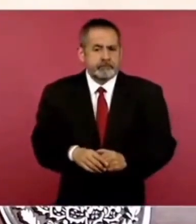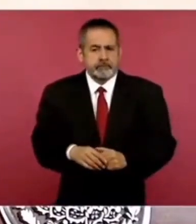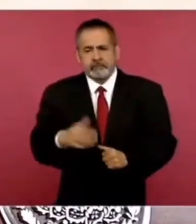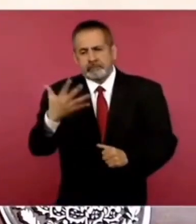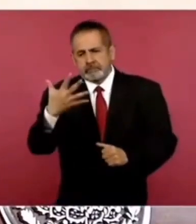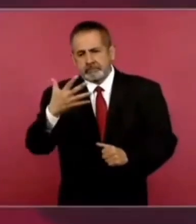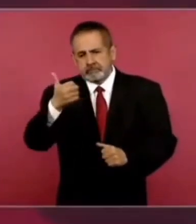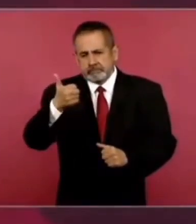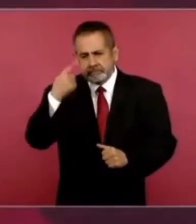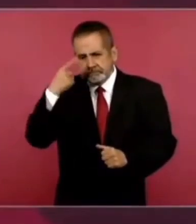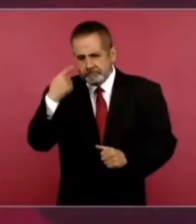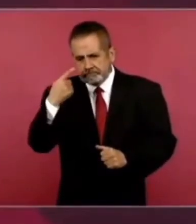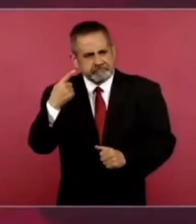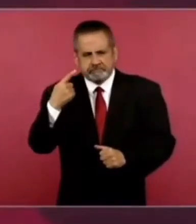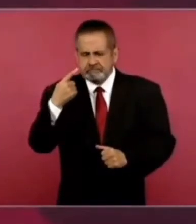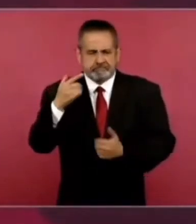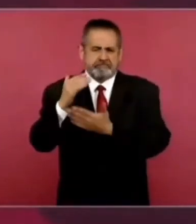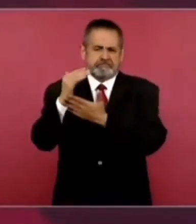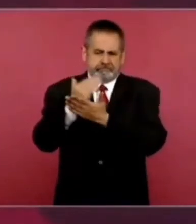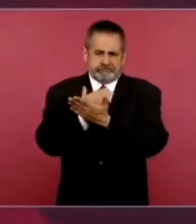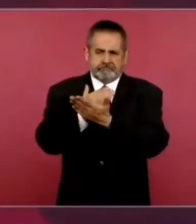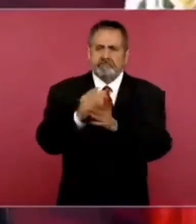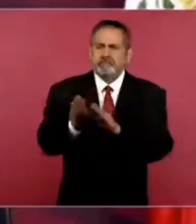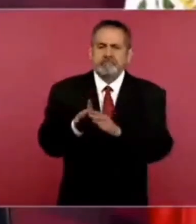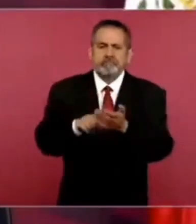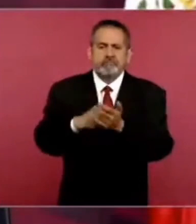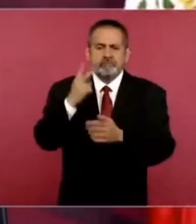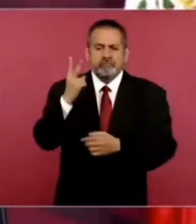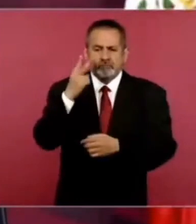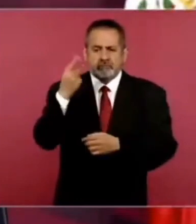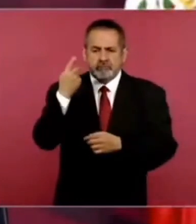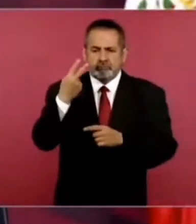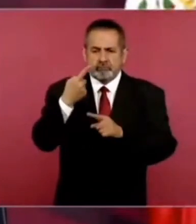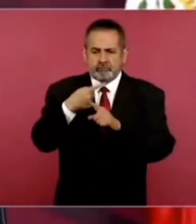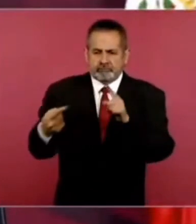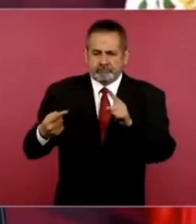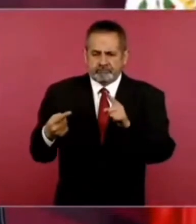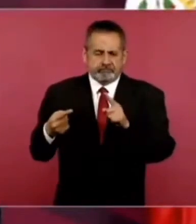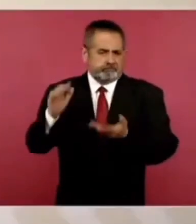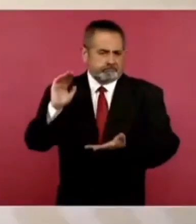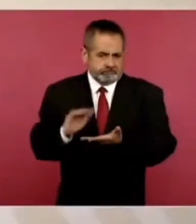6 horas se van a hacer 2 horas y media.